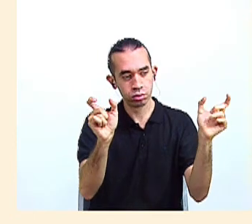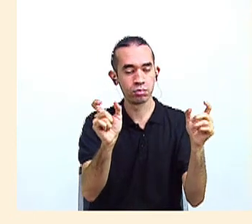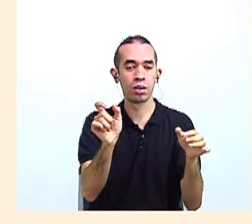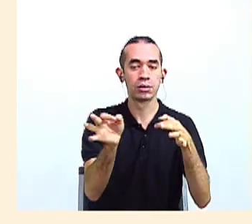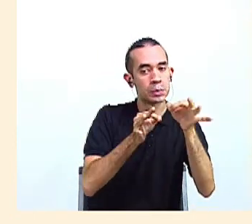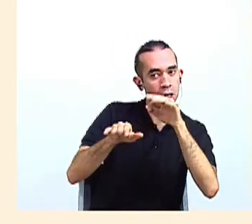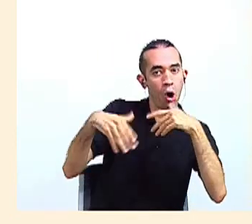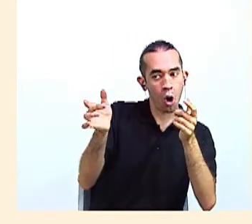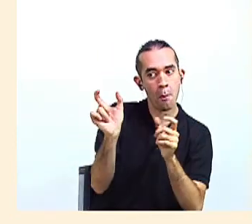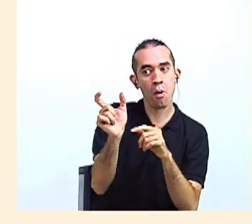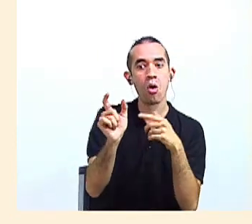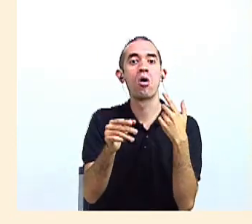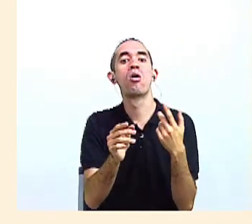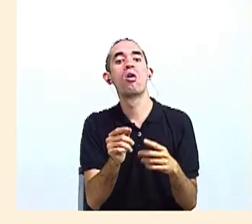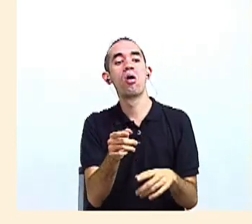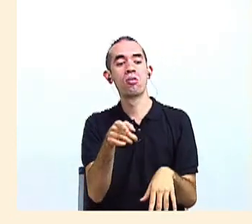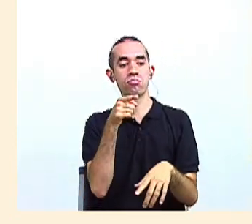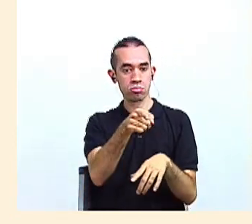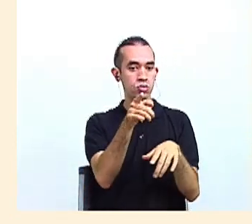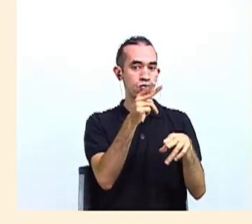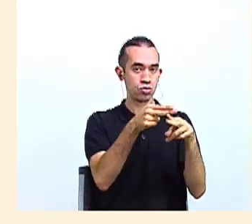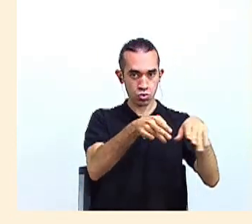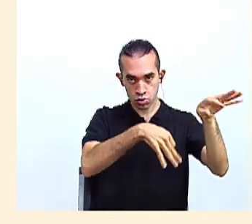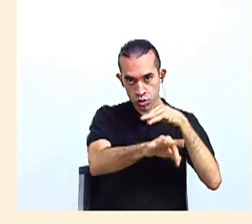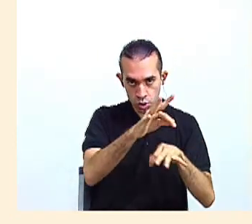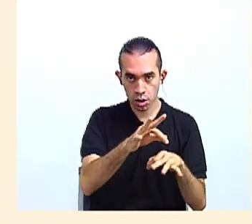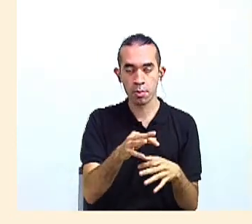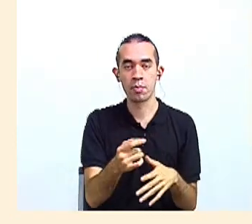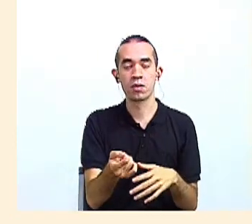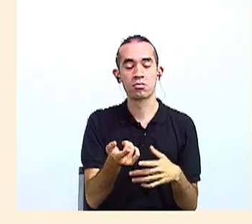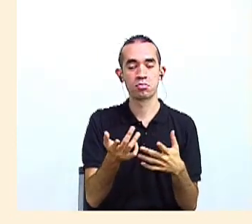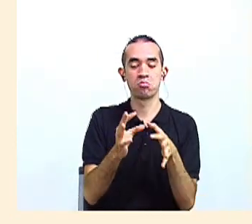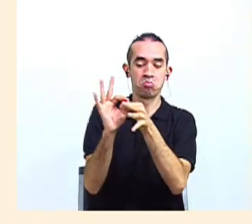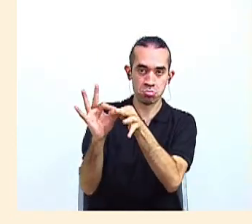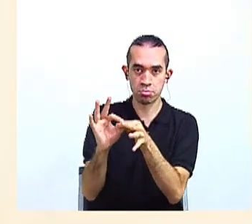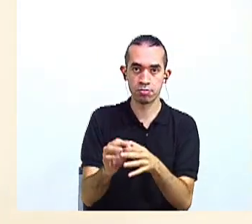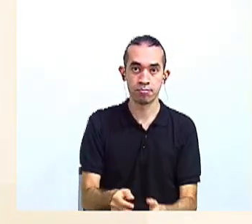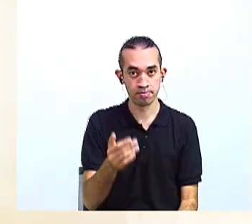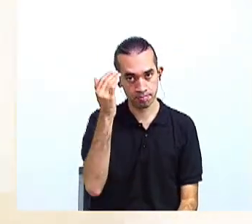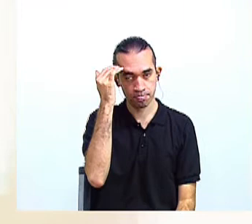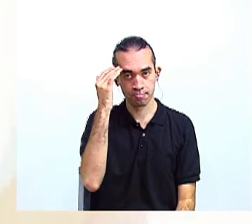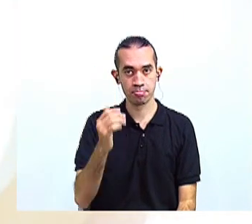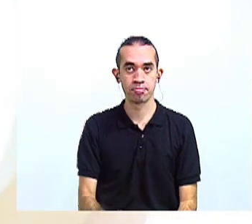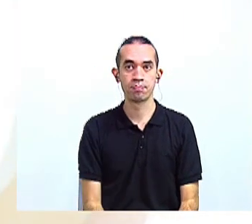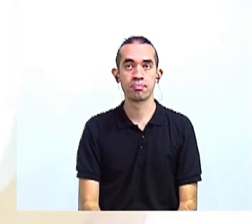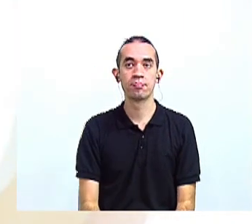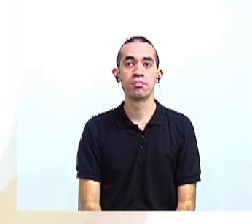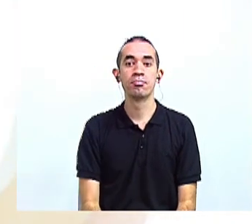pronombres que vamos a emplear para nombrarlos o para referirnos a ellos.